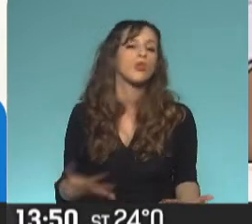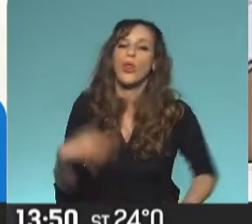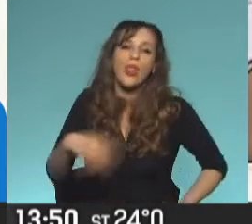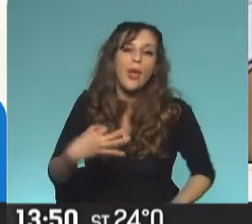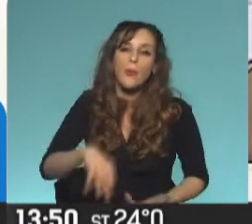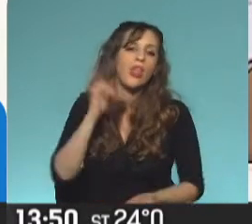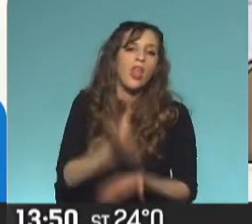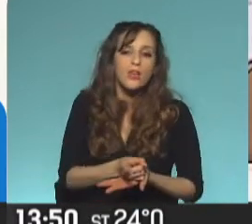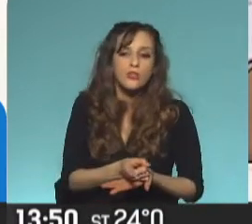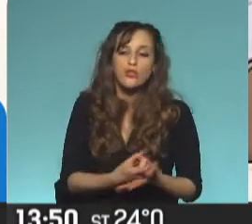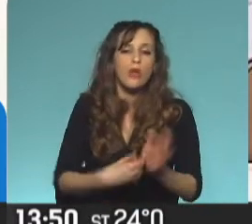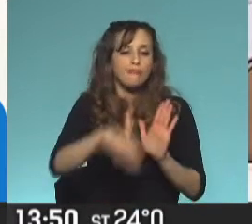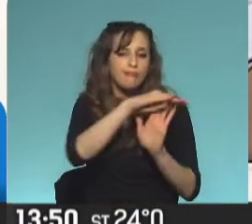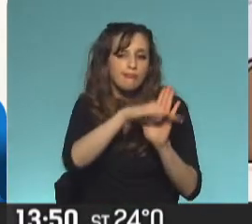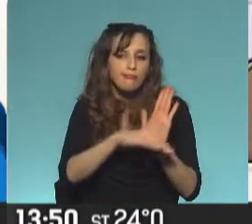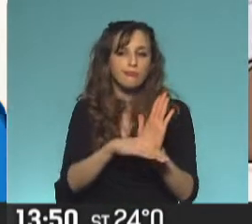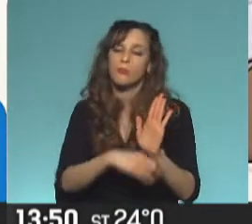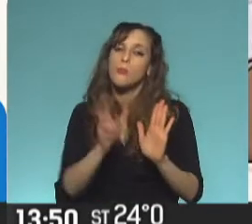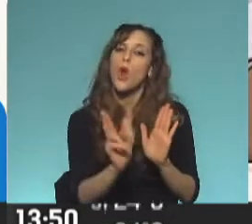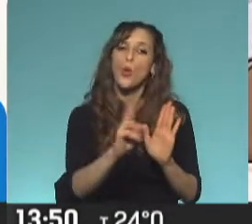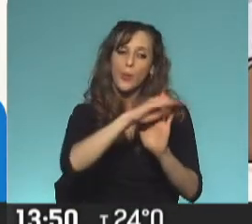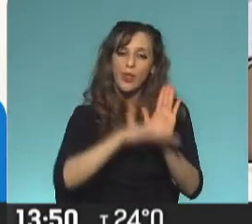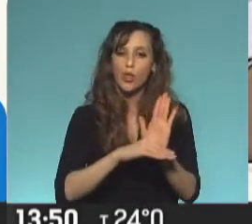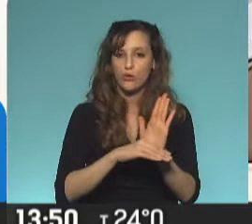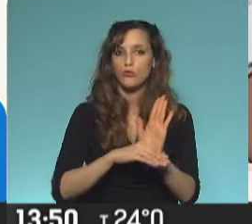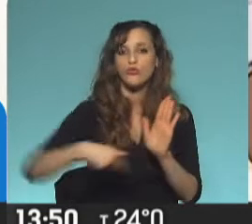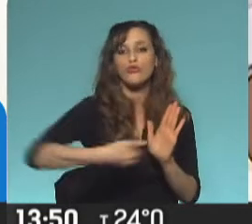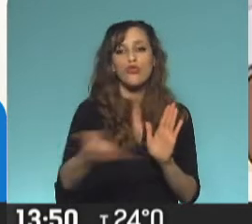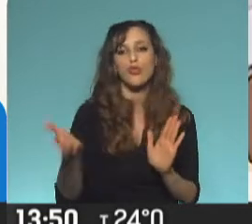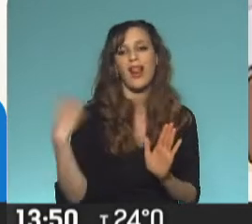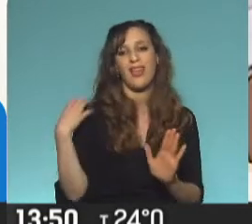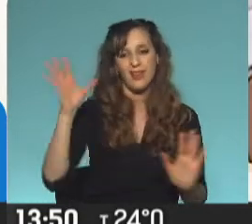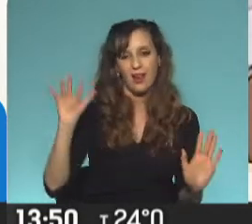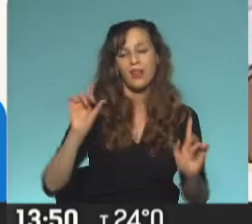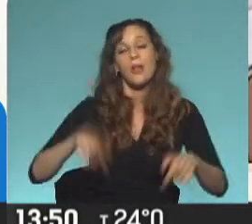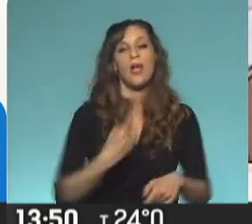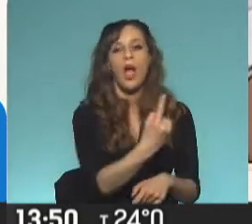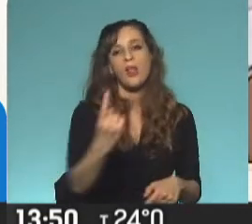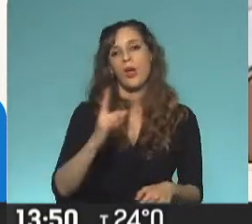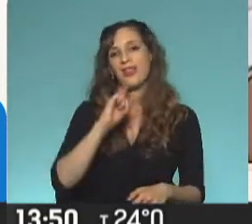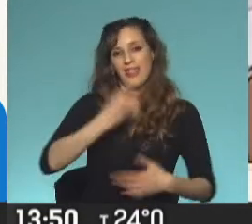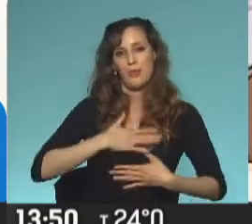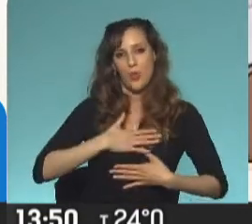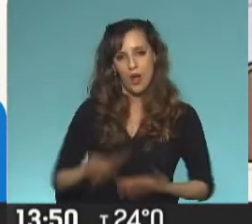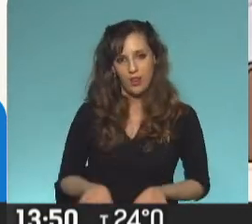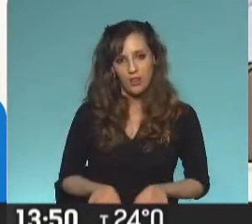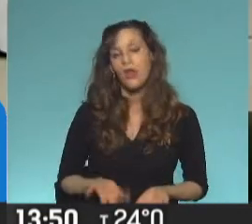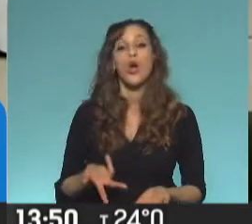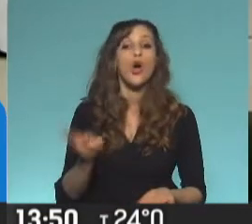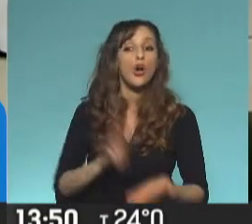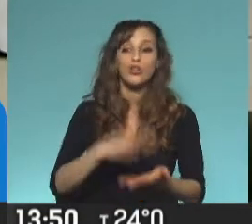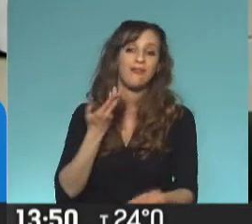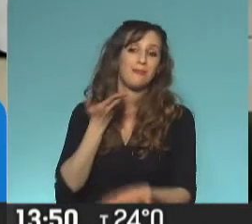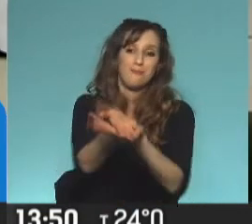de limitaciones sociales públicas generales y otras individuales eso es lo que queremos pedir de nuevo